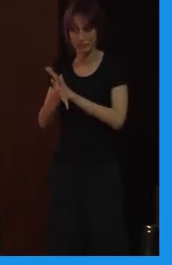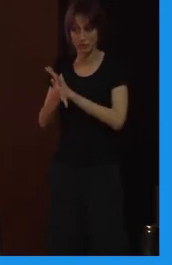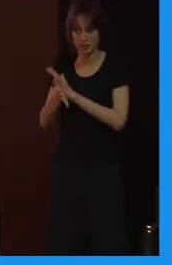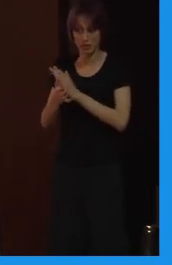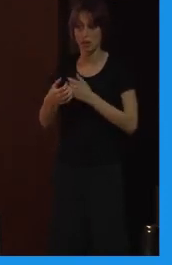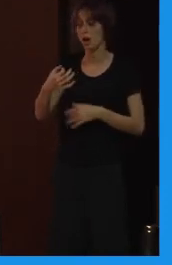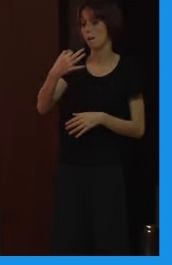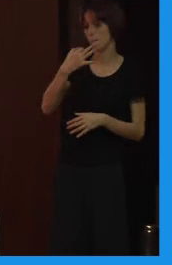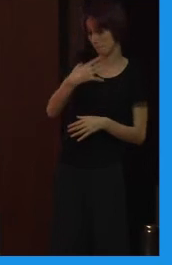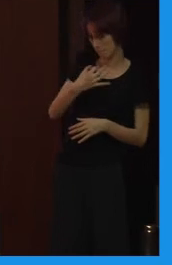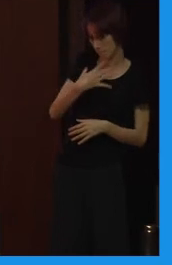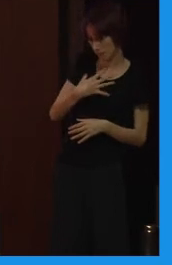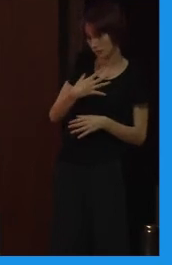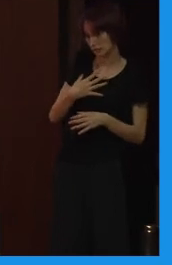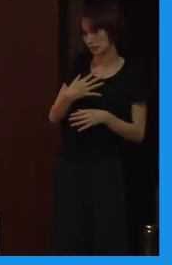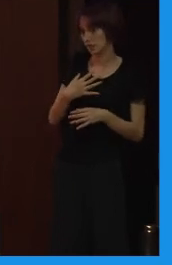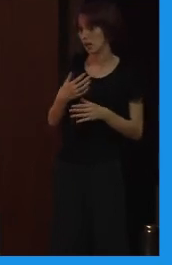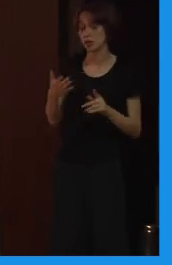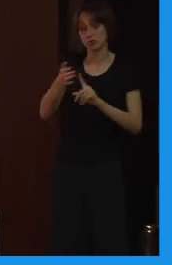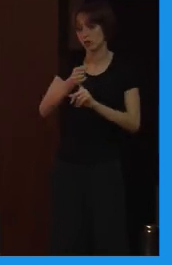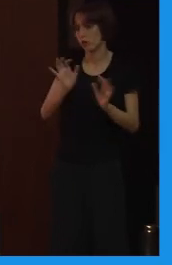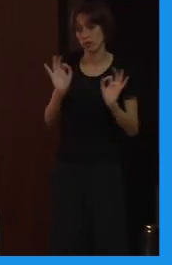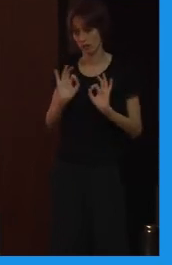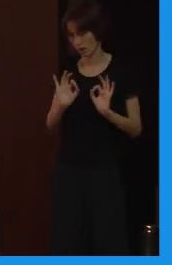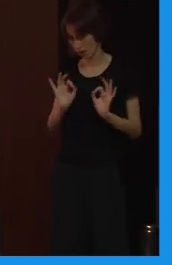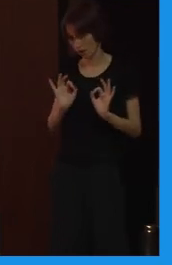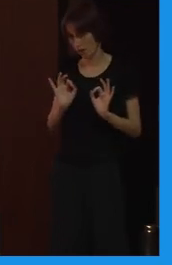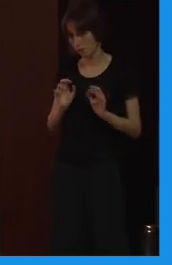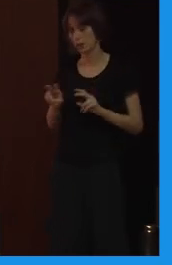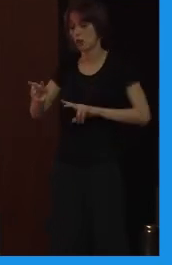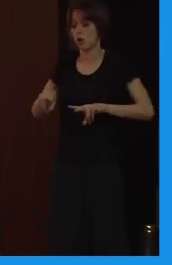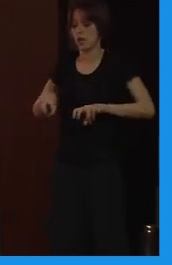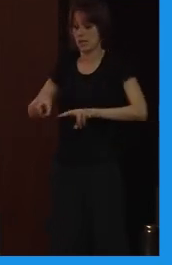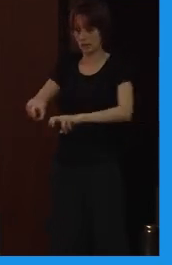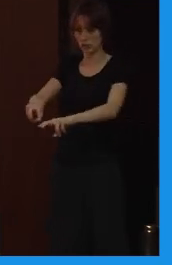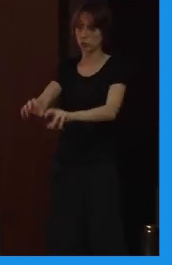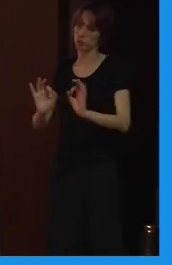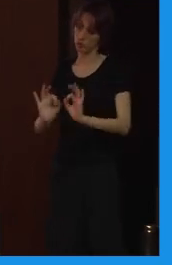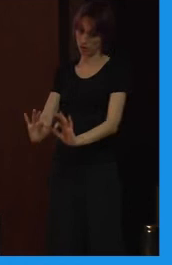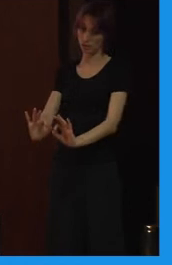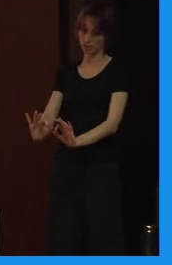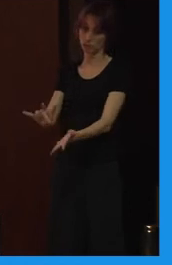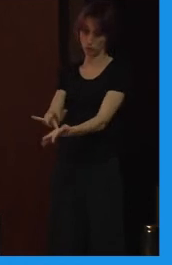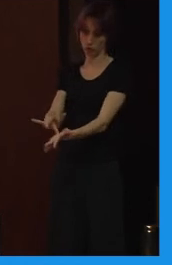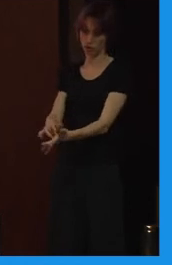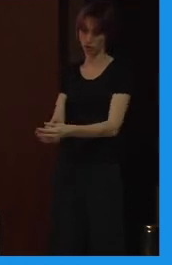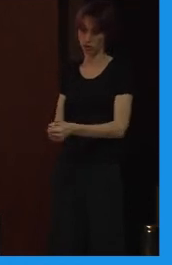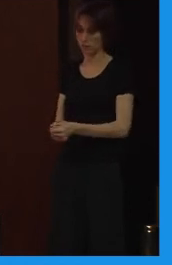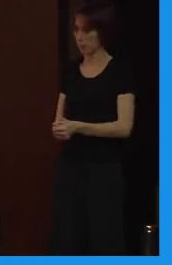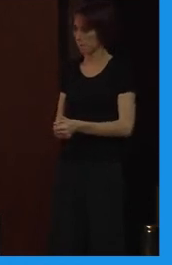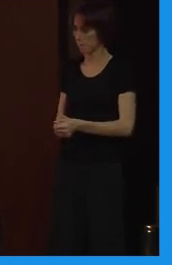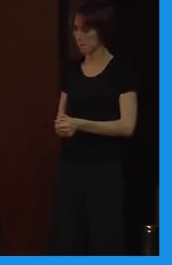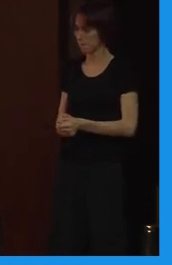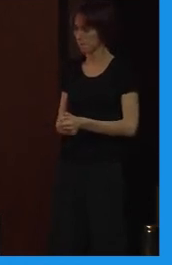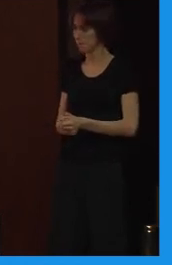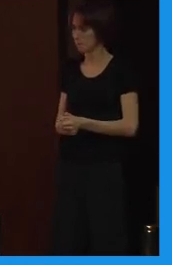dolor. Fijaros que de los 9 pares, que tenían 16 que tocaban, eran normalmente los 2, de 16